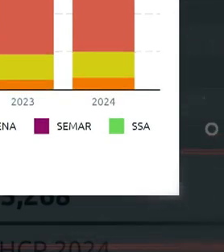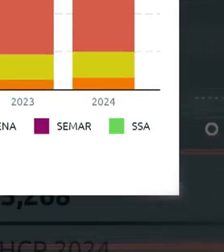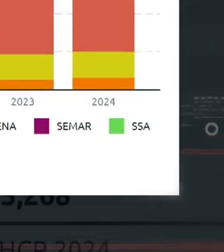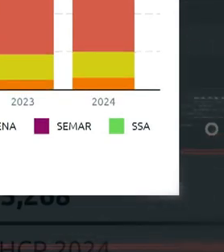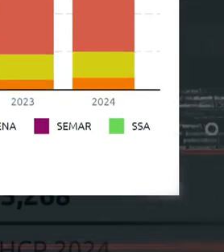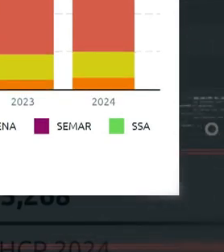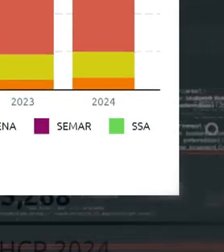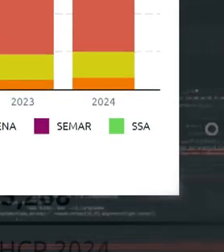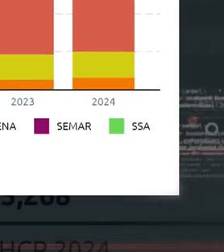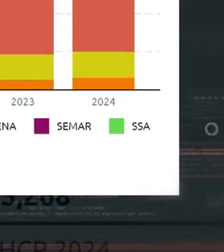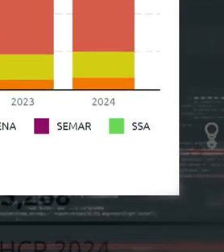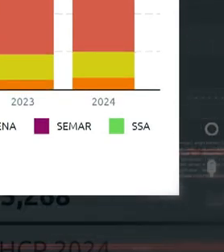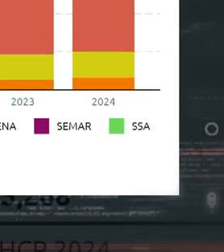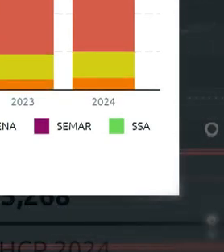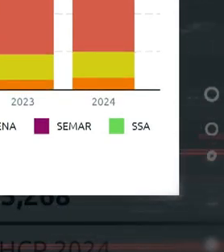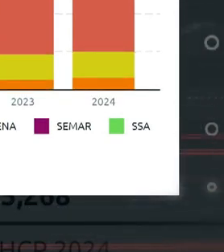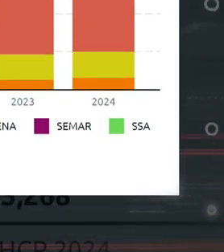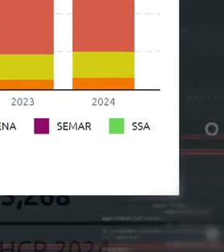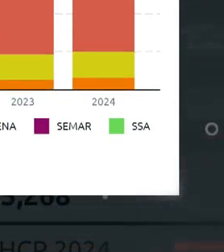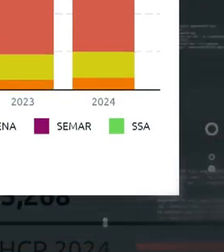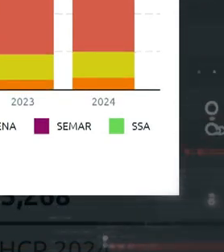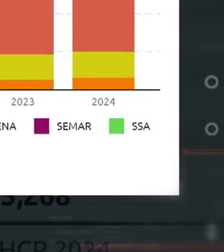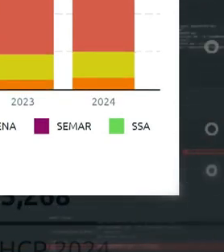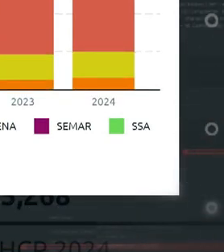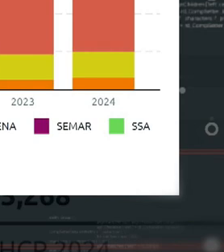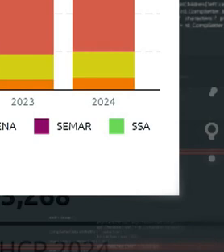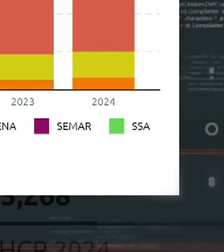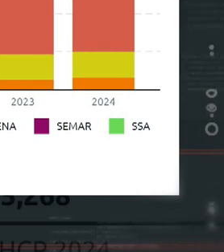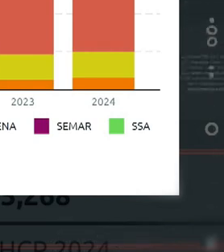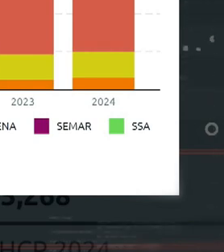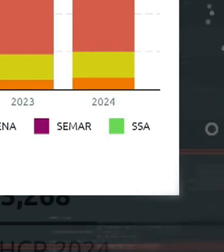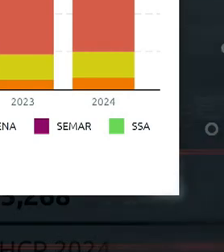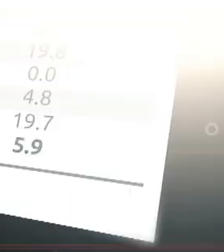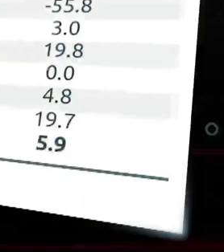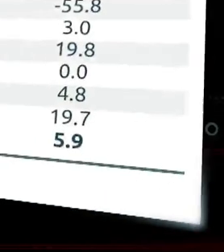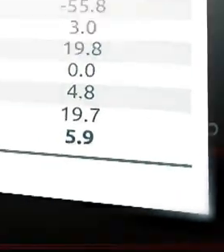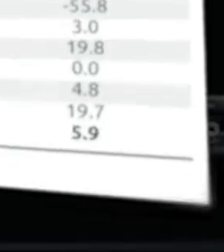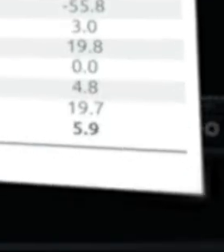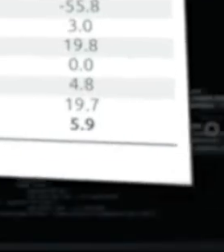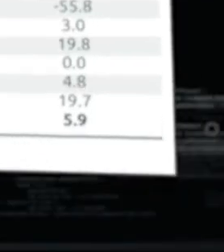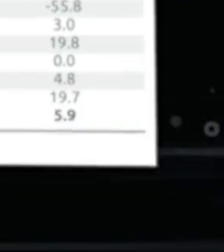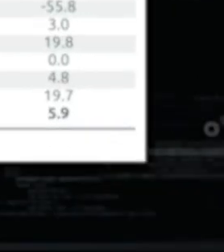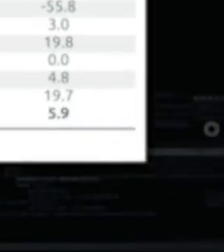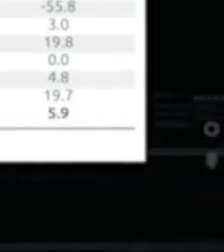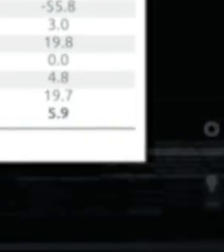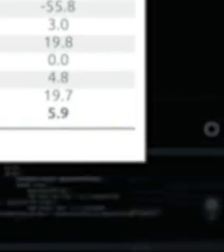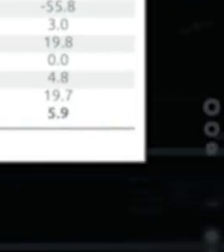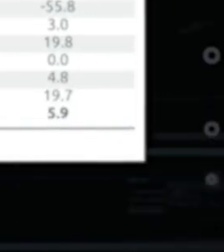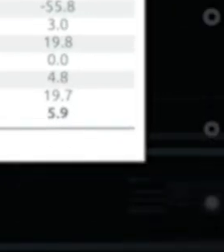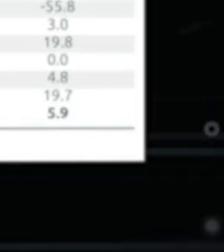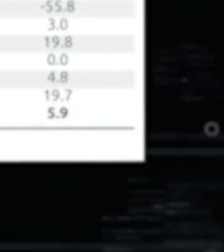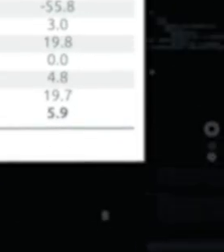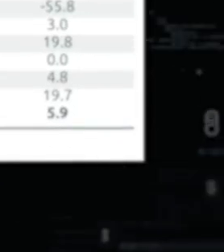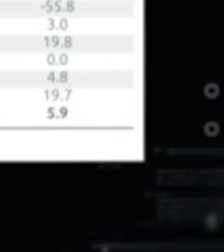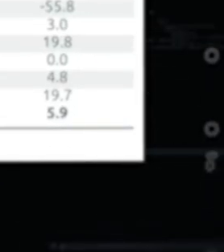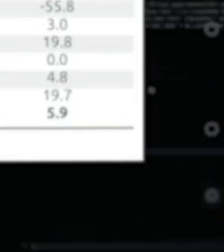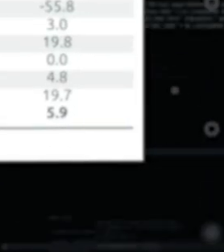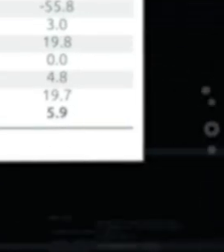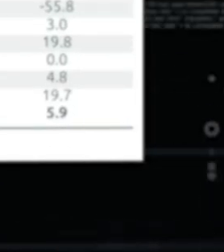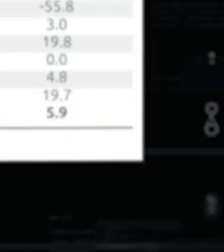990 mil millones de pesos para el sector salud, según datos del Centro de Investigación Económica y Presupuestaria. Lo